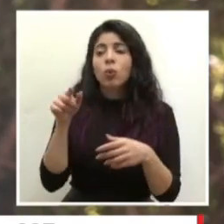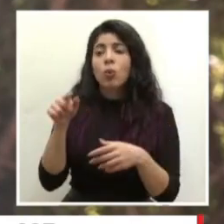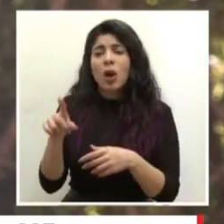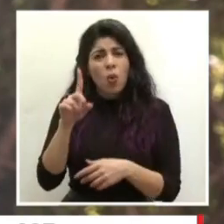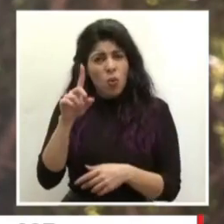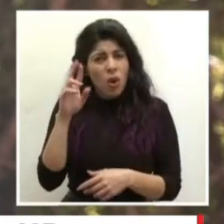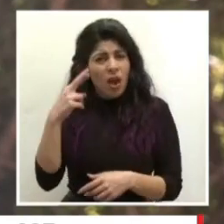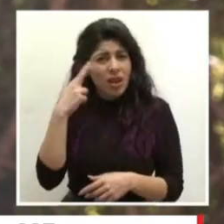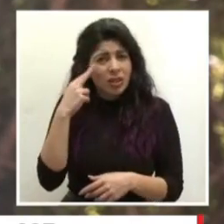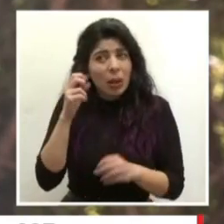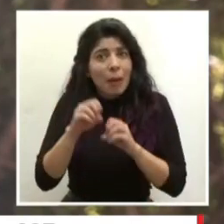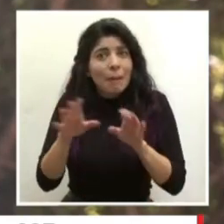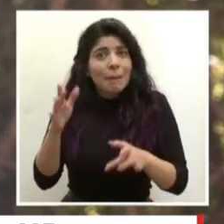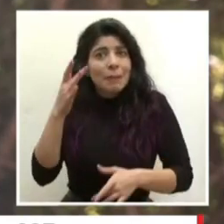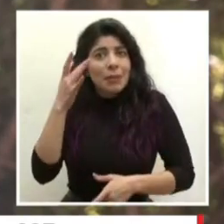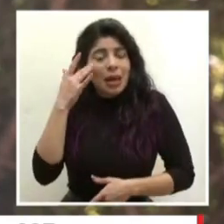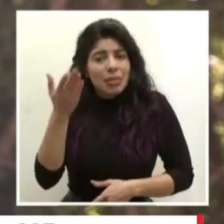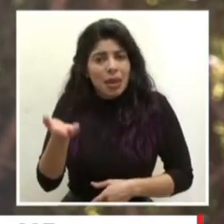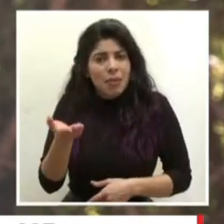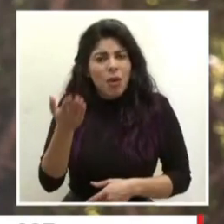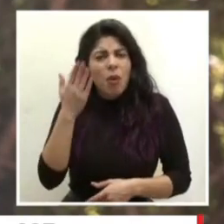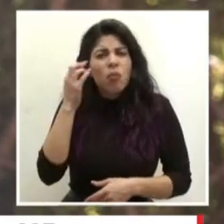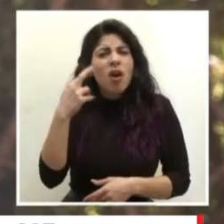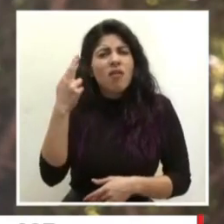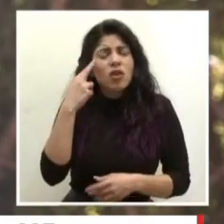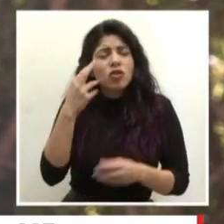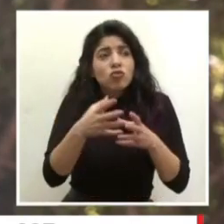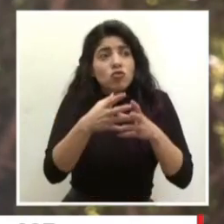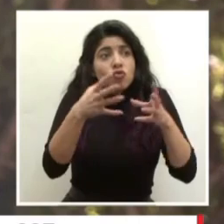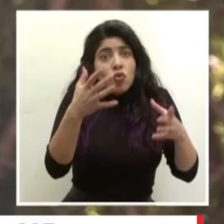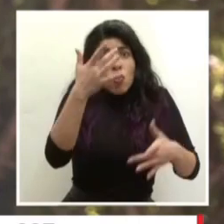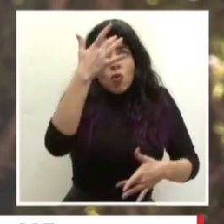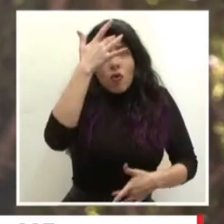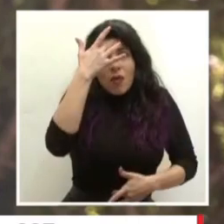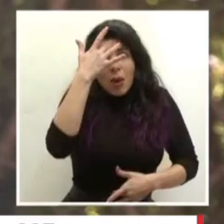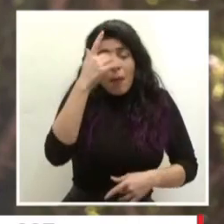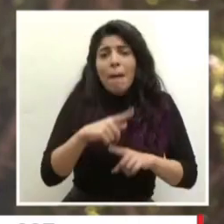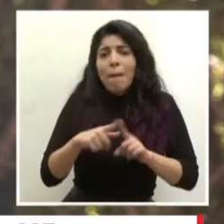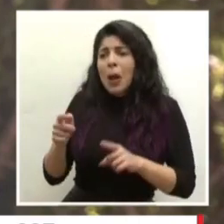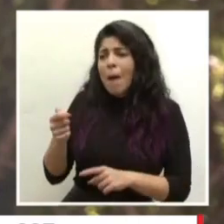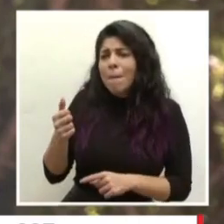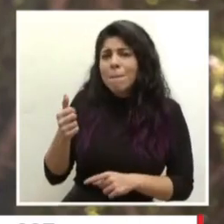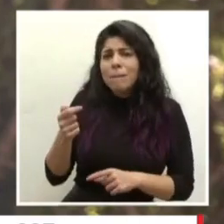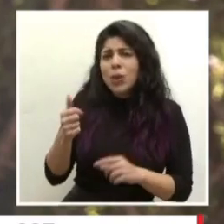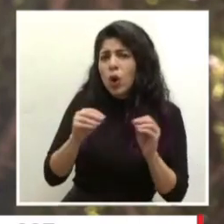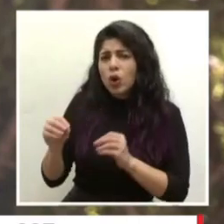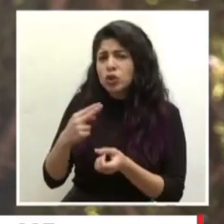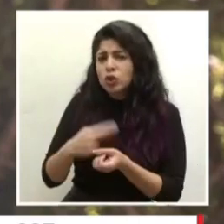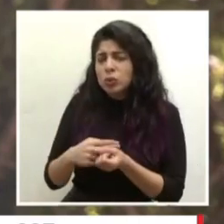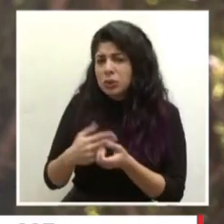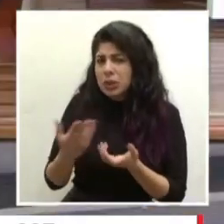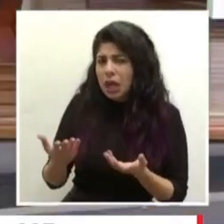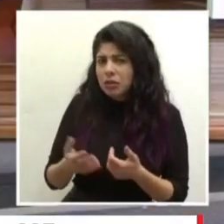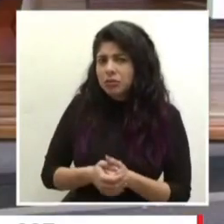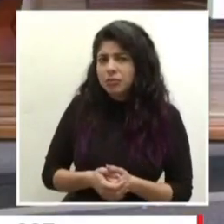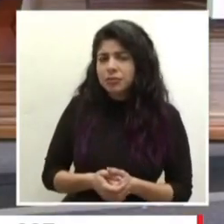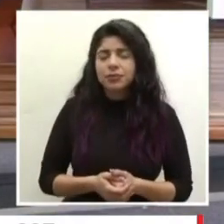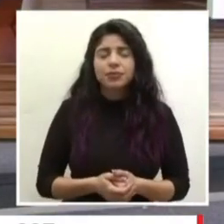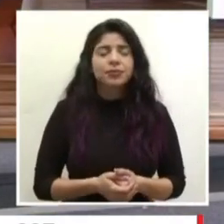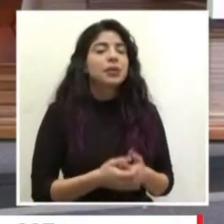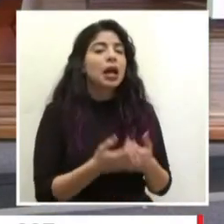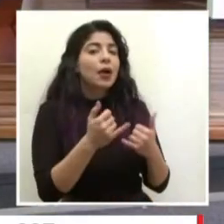en el ambiente de pandemia, que haya tanto contagio pero tan pocas hospitalizaciones?